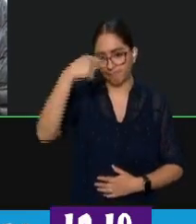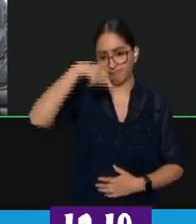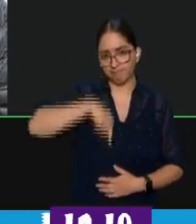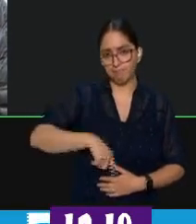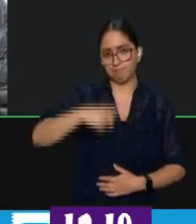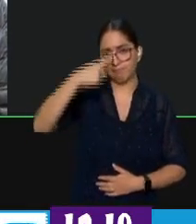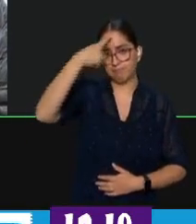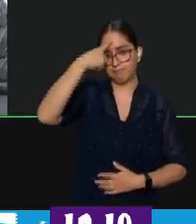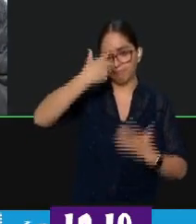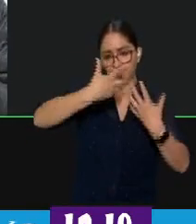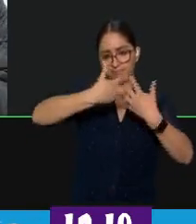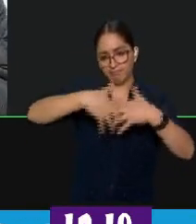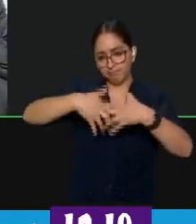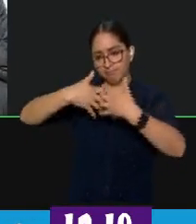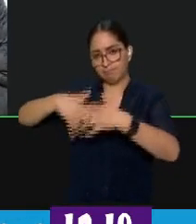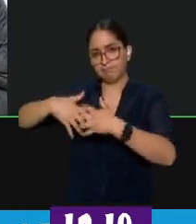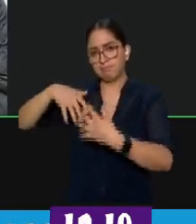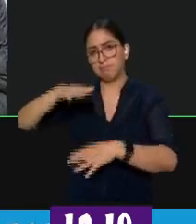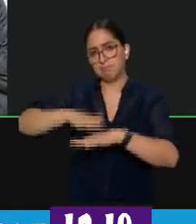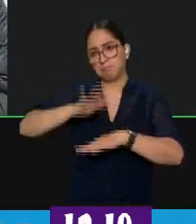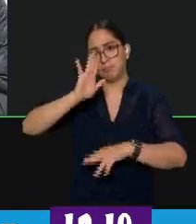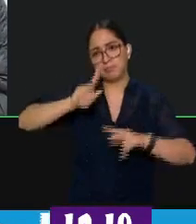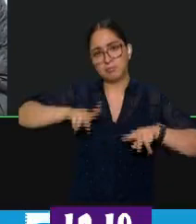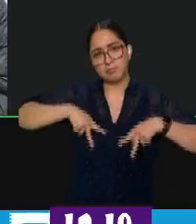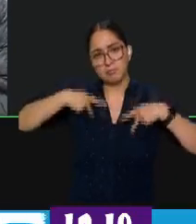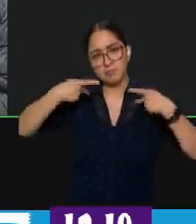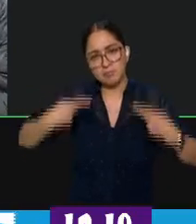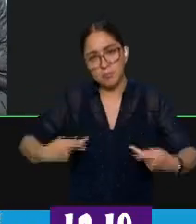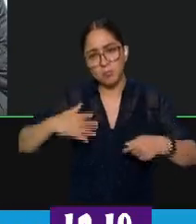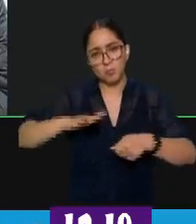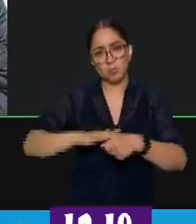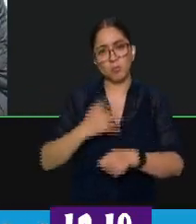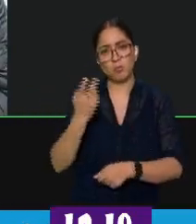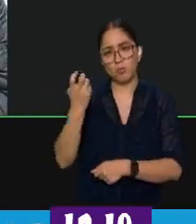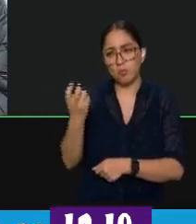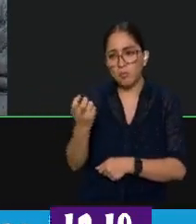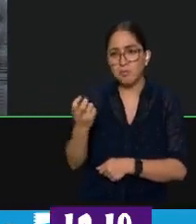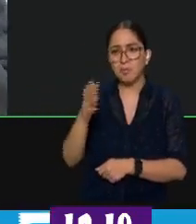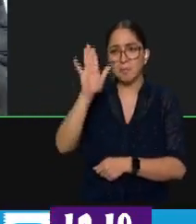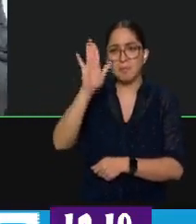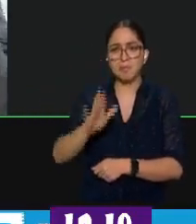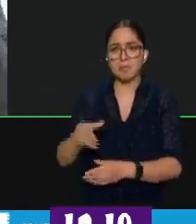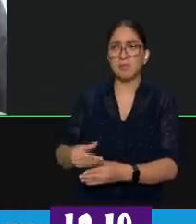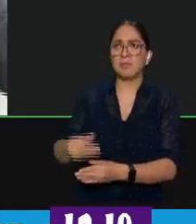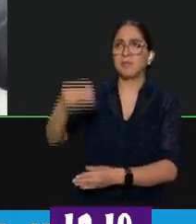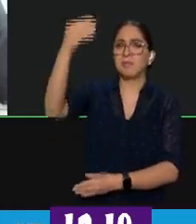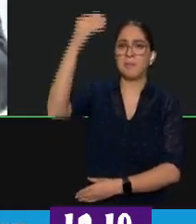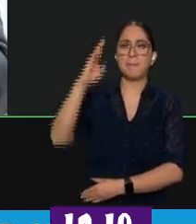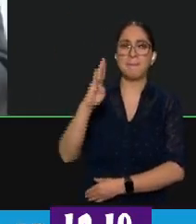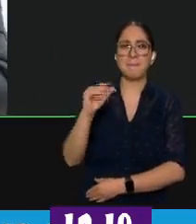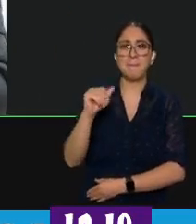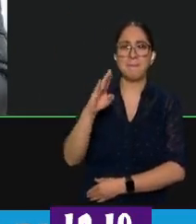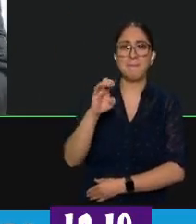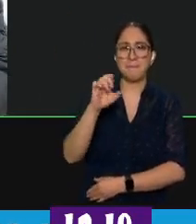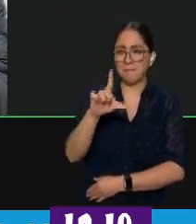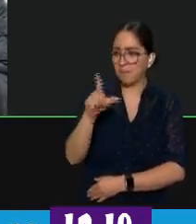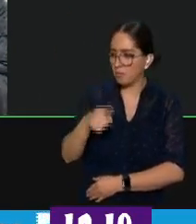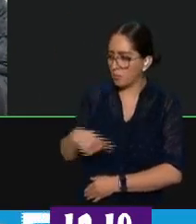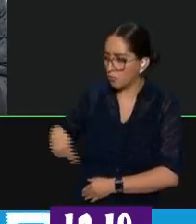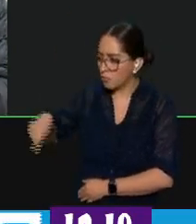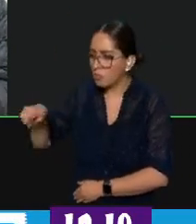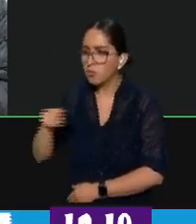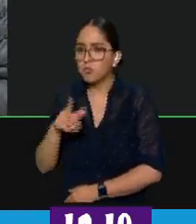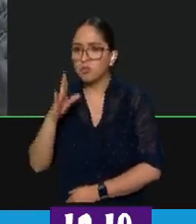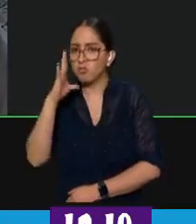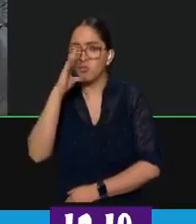y estructuras muy frágiles, por eso erigen este tipo de torre de Babel. Entre nosotros nos entendemos, pero no puedes ni